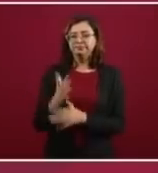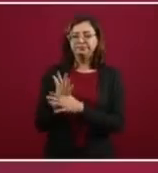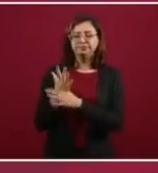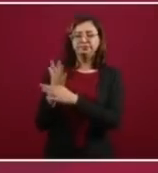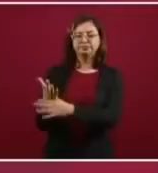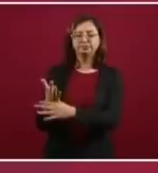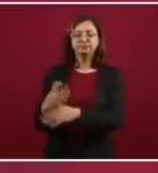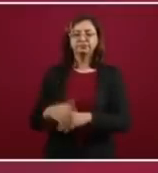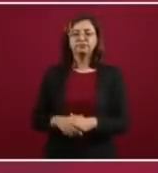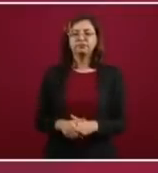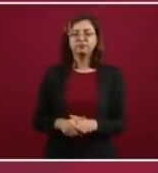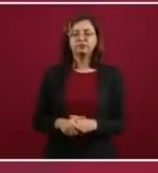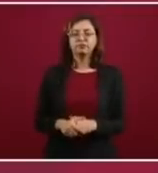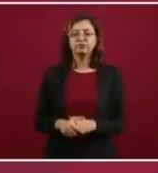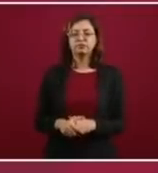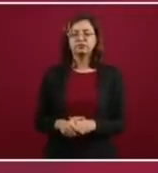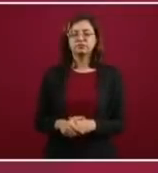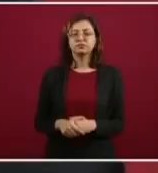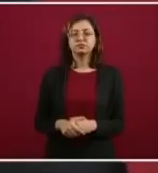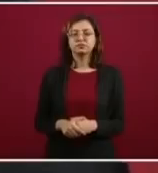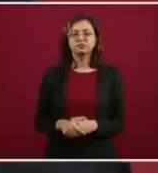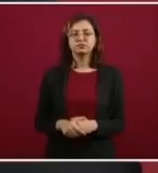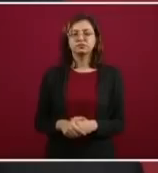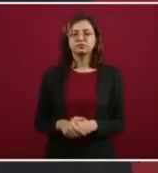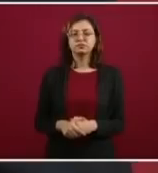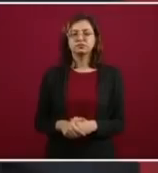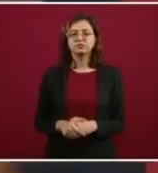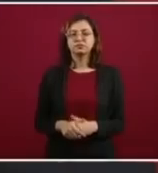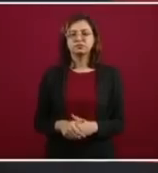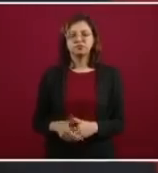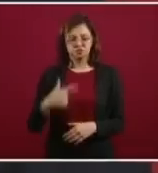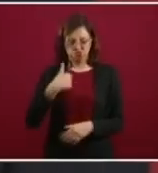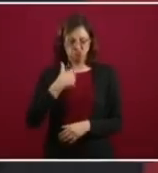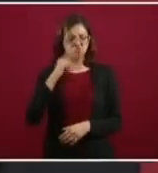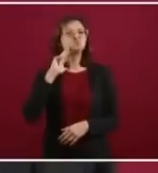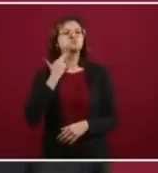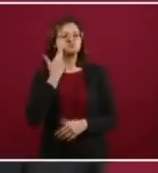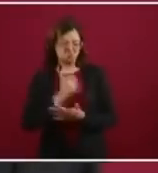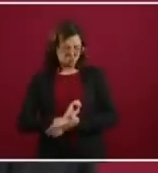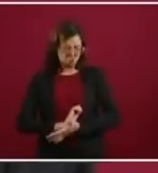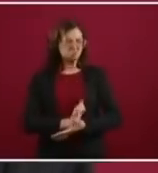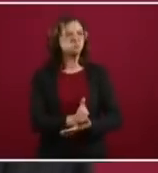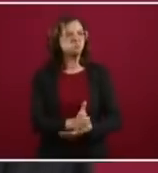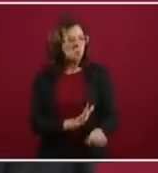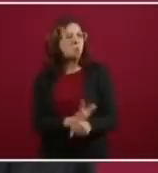que puedan decir los conservadores: soy racista, ¿y qué?